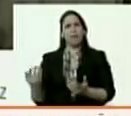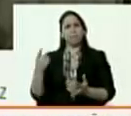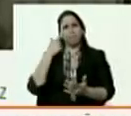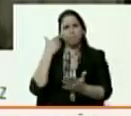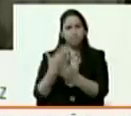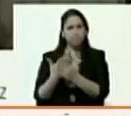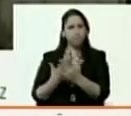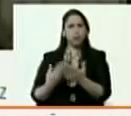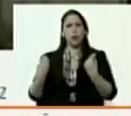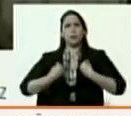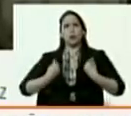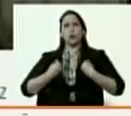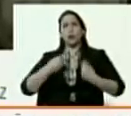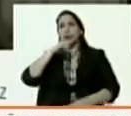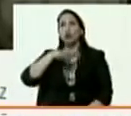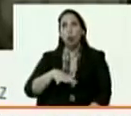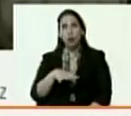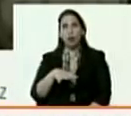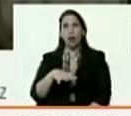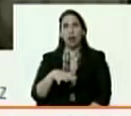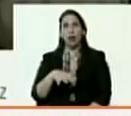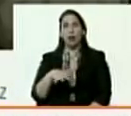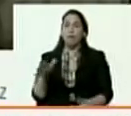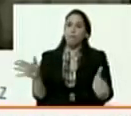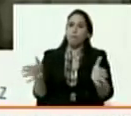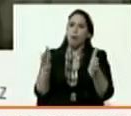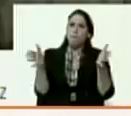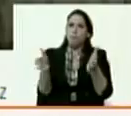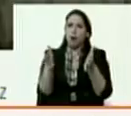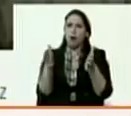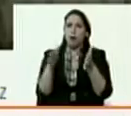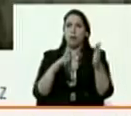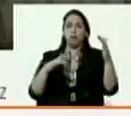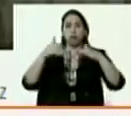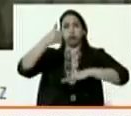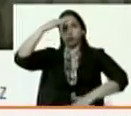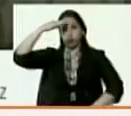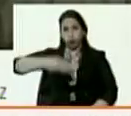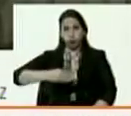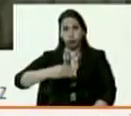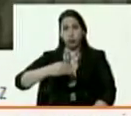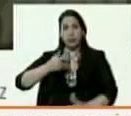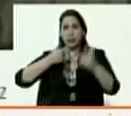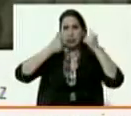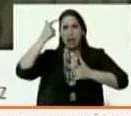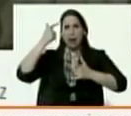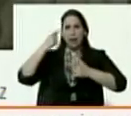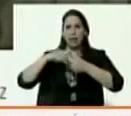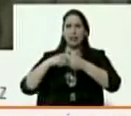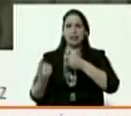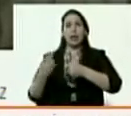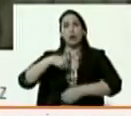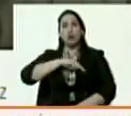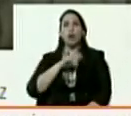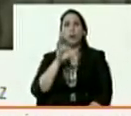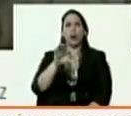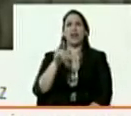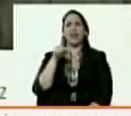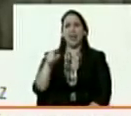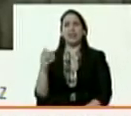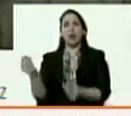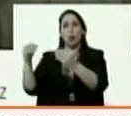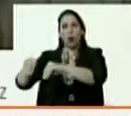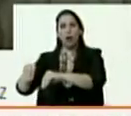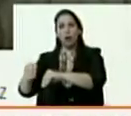histórica motivó al comandante supremo Hugo Chávez a retirar nuestro país del precitado tratado,